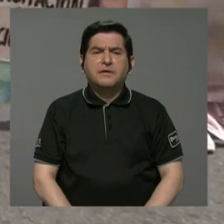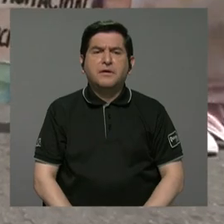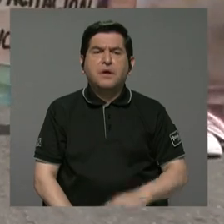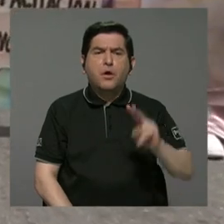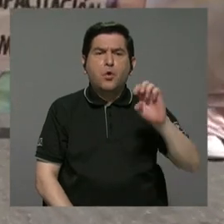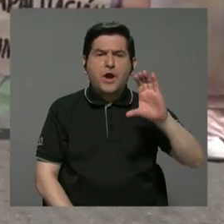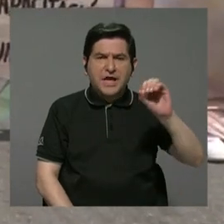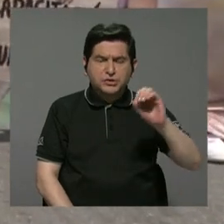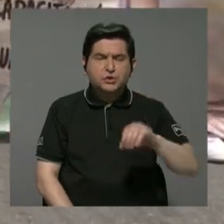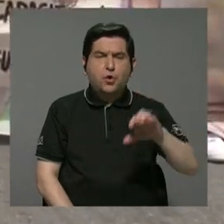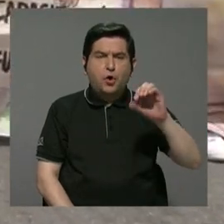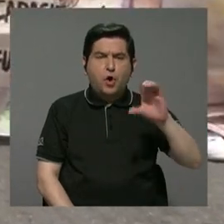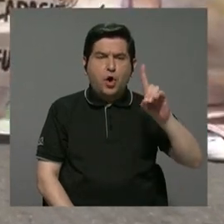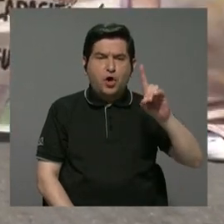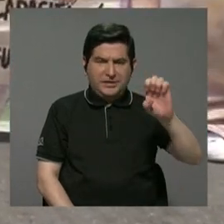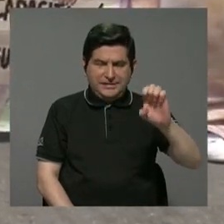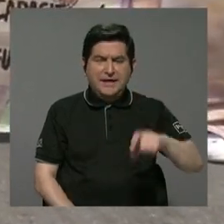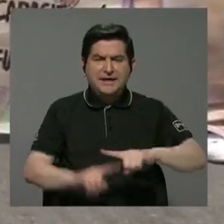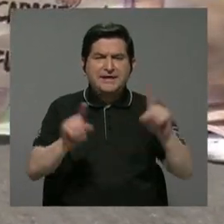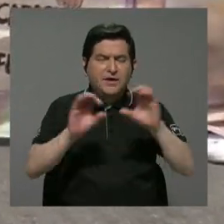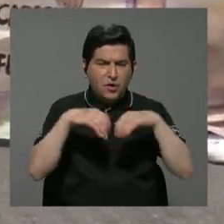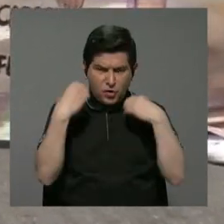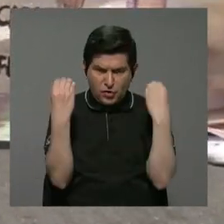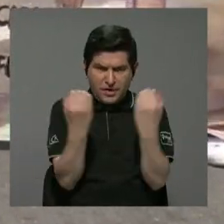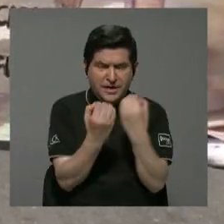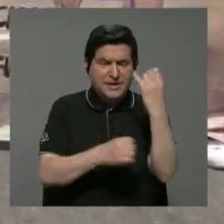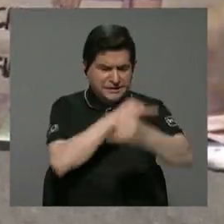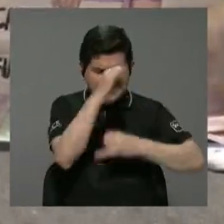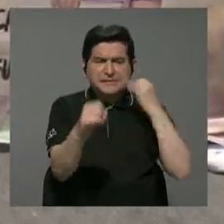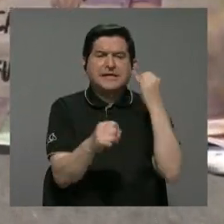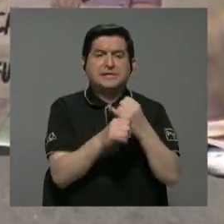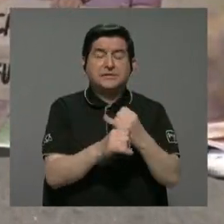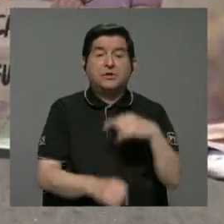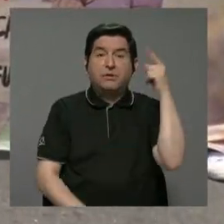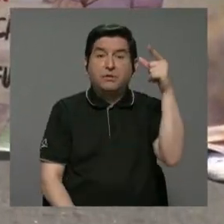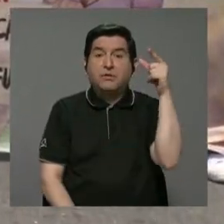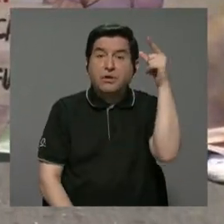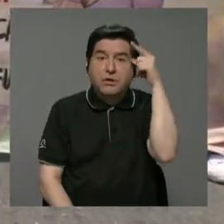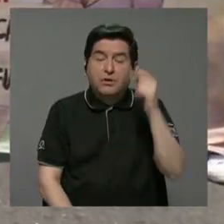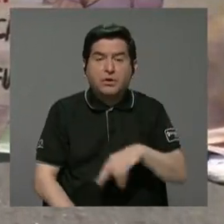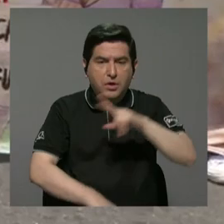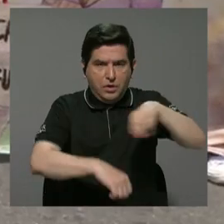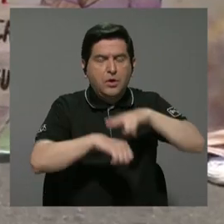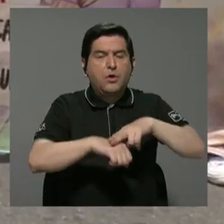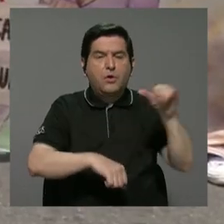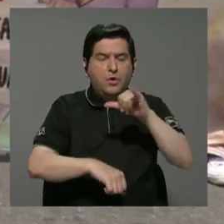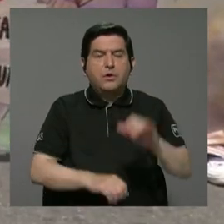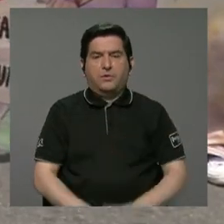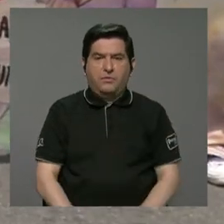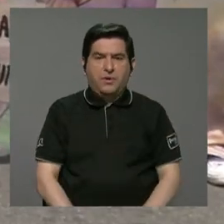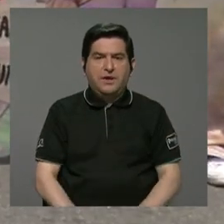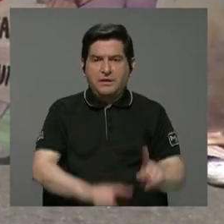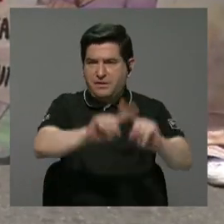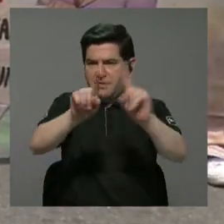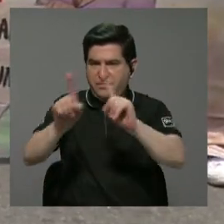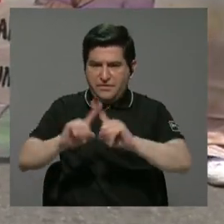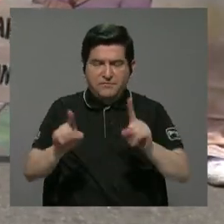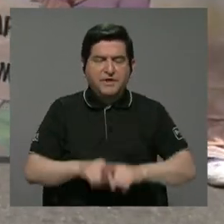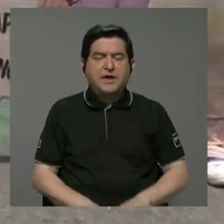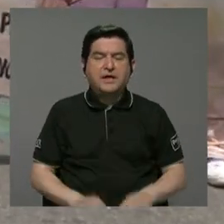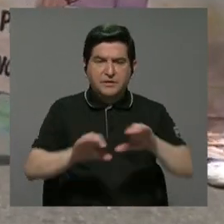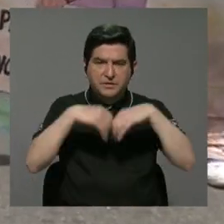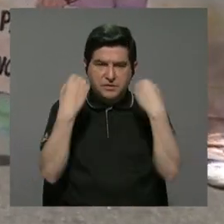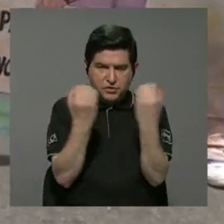UNESCO, por la OCDE, por muchos organismos a nivel internacional y desde luego a nivel nacional también por muchos otros aquí en el